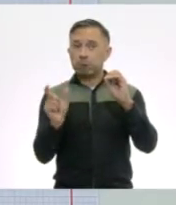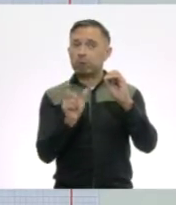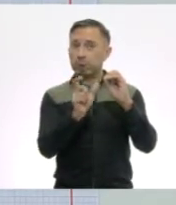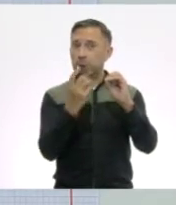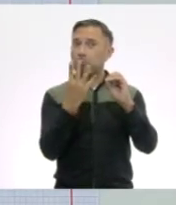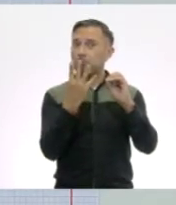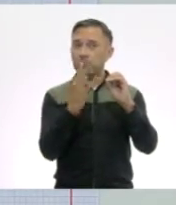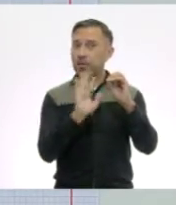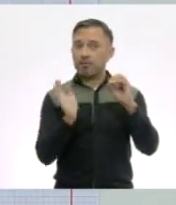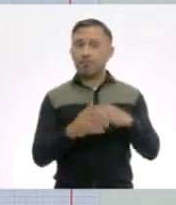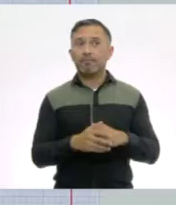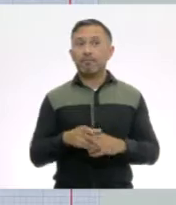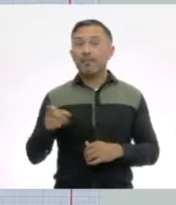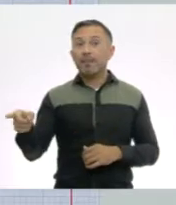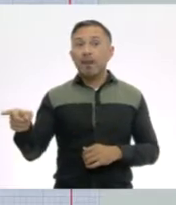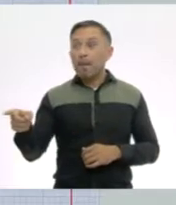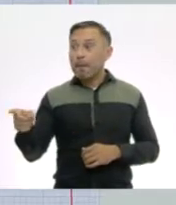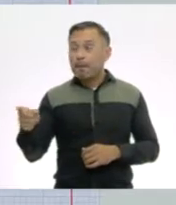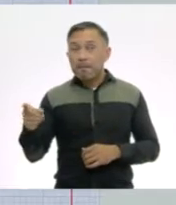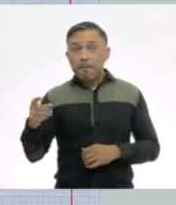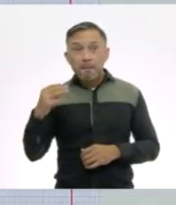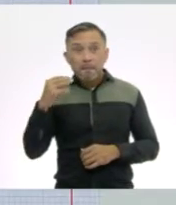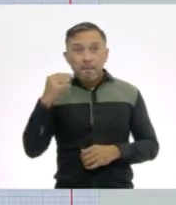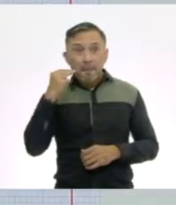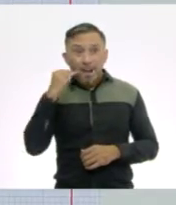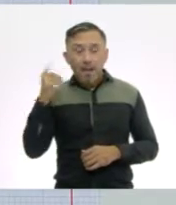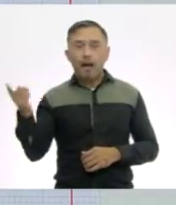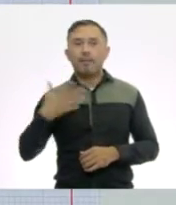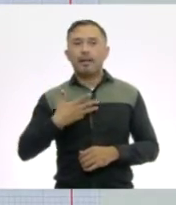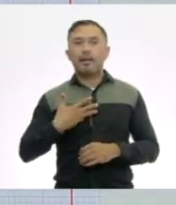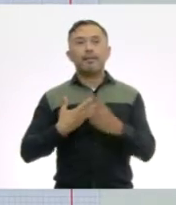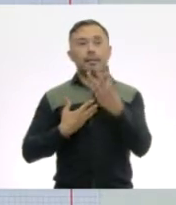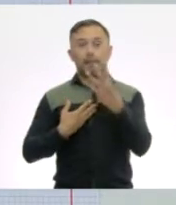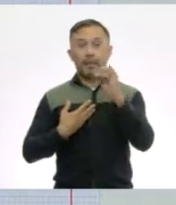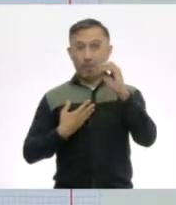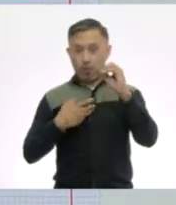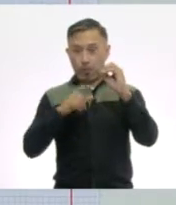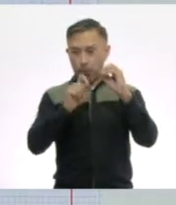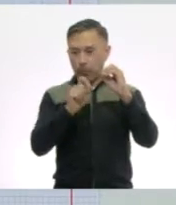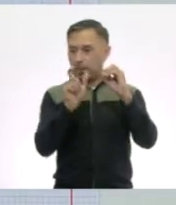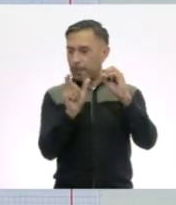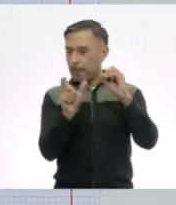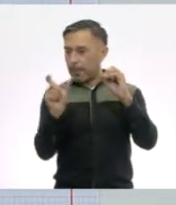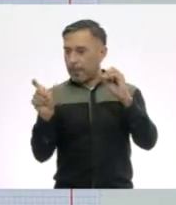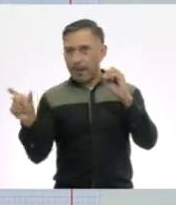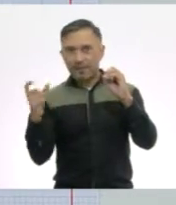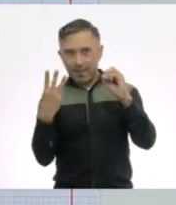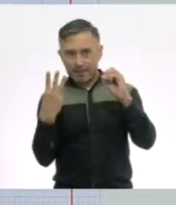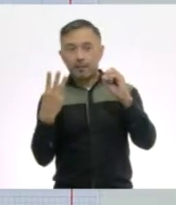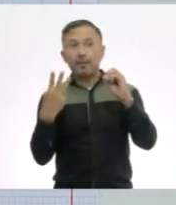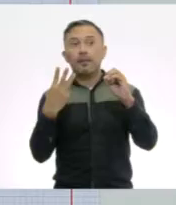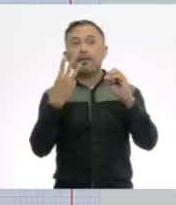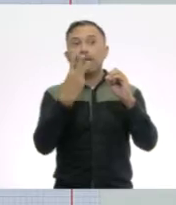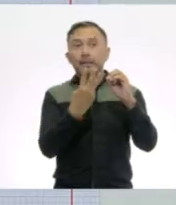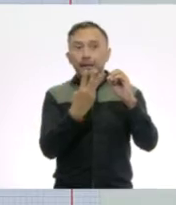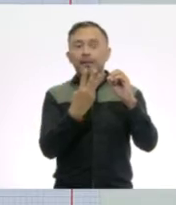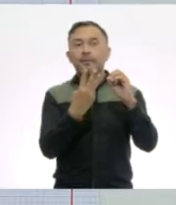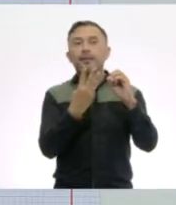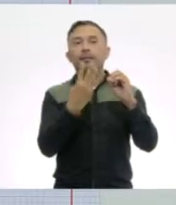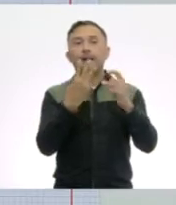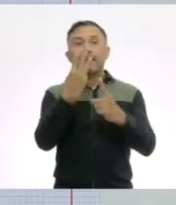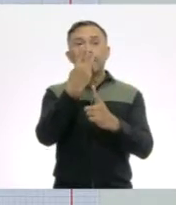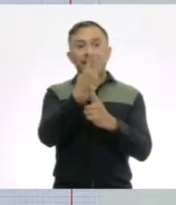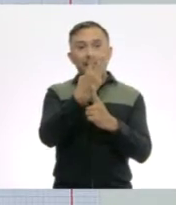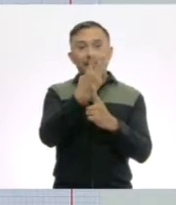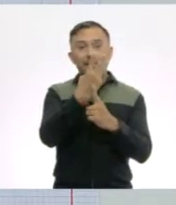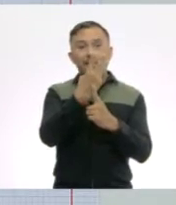es. María tiene 3 espacios, anotó 3 números. Sí. En los décimos 3, en los centésimos 3 y